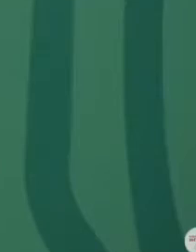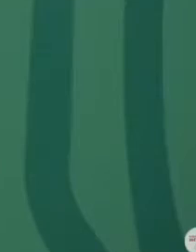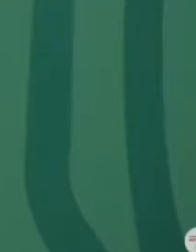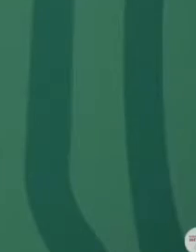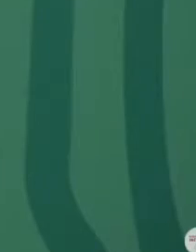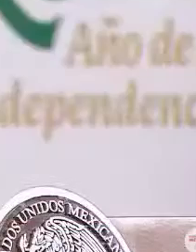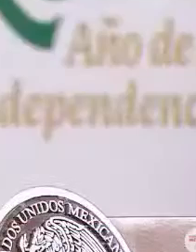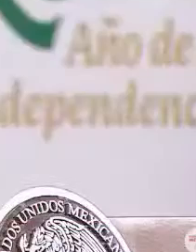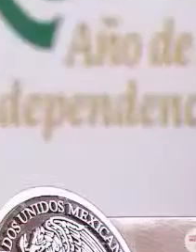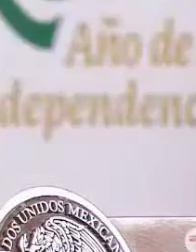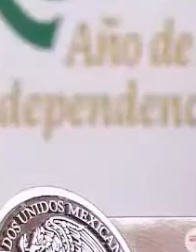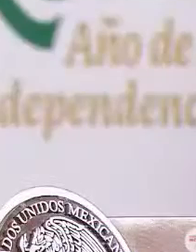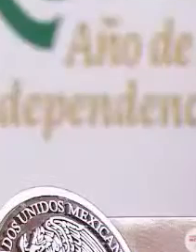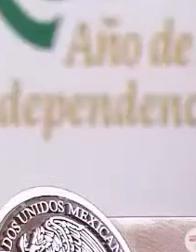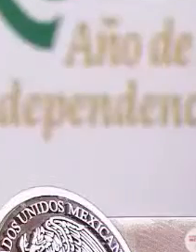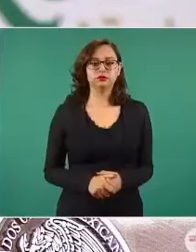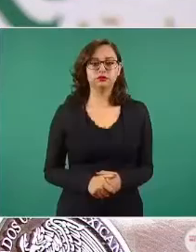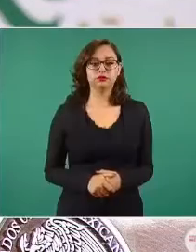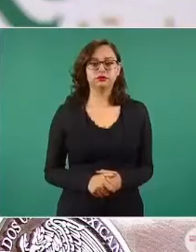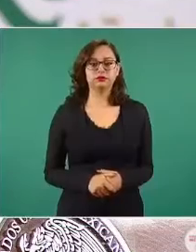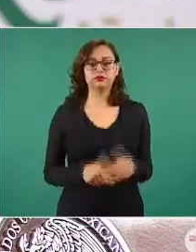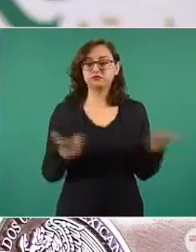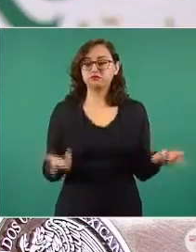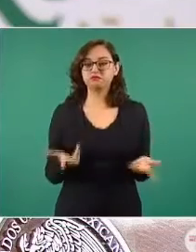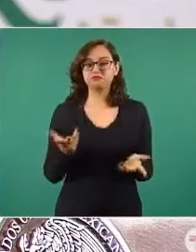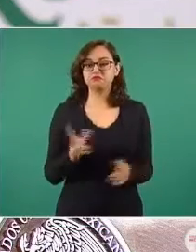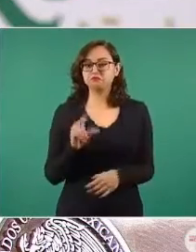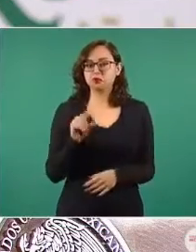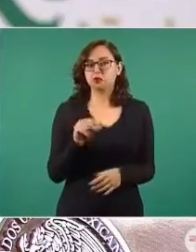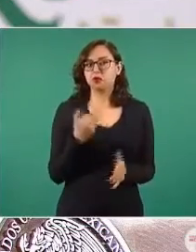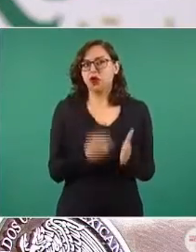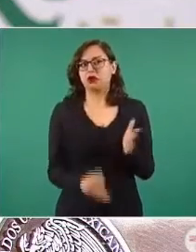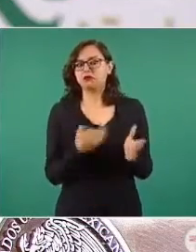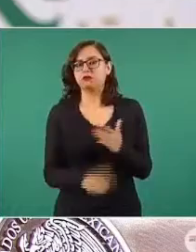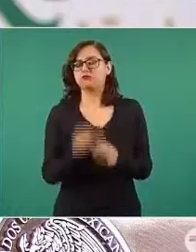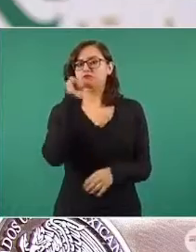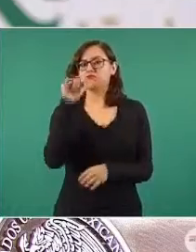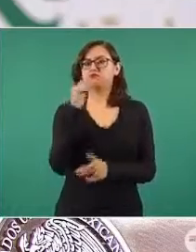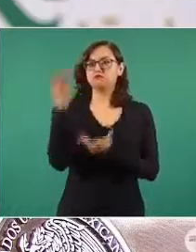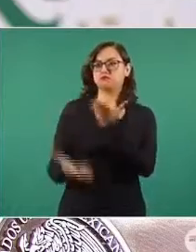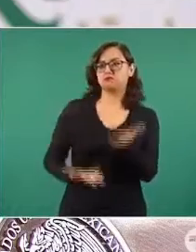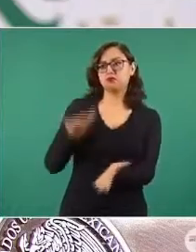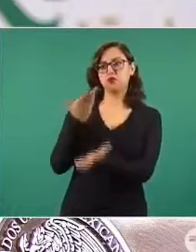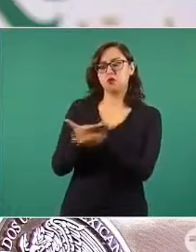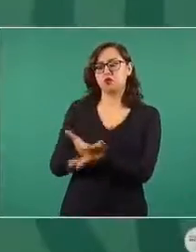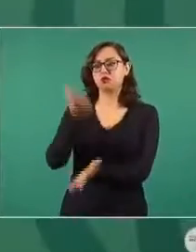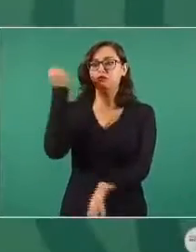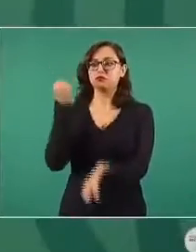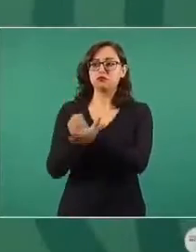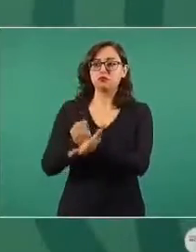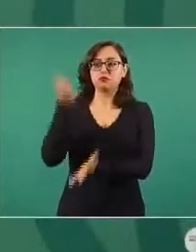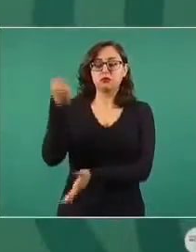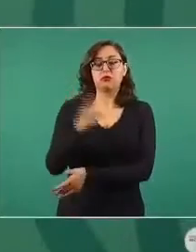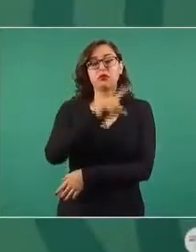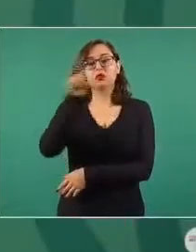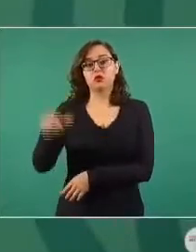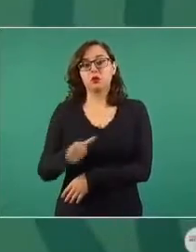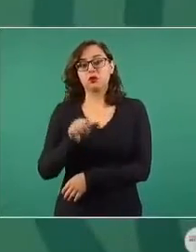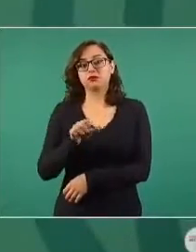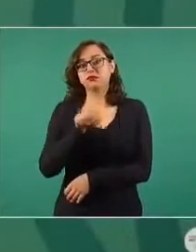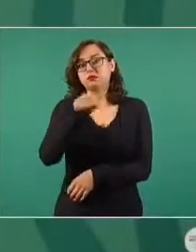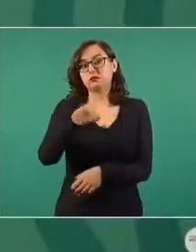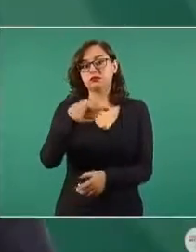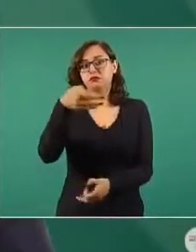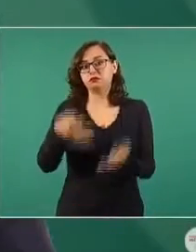pensó que debería de llevarse a cabo. Él decidió bajarse de esa